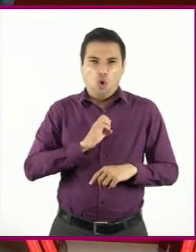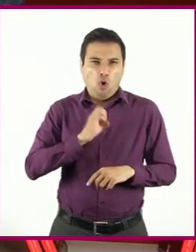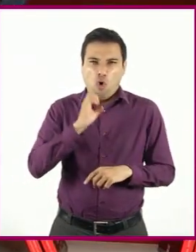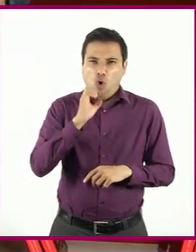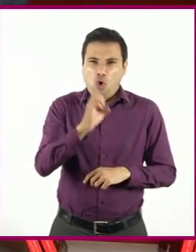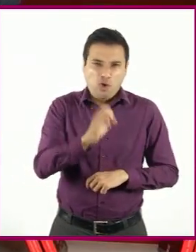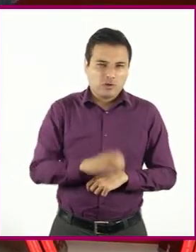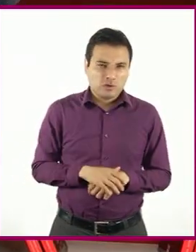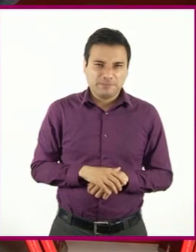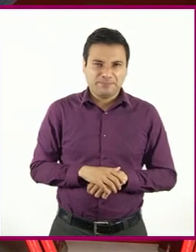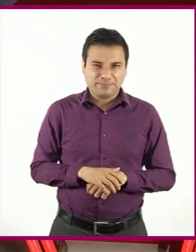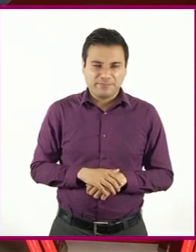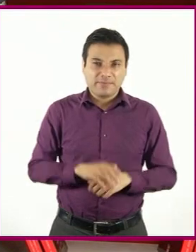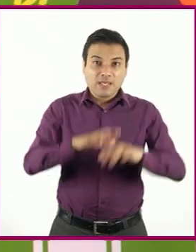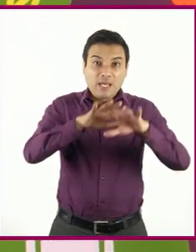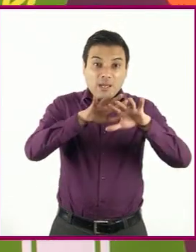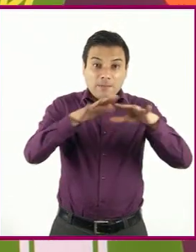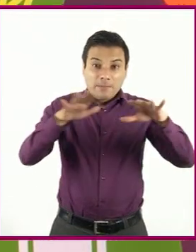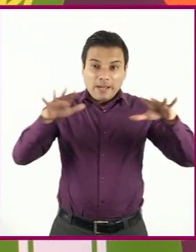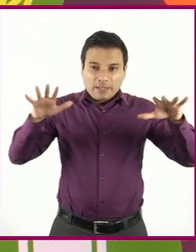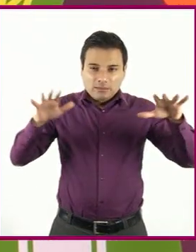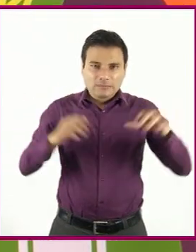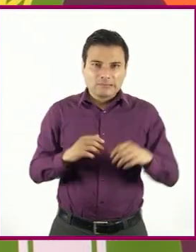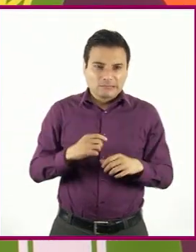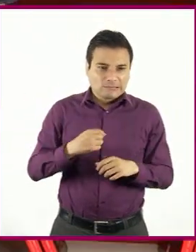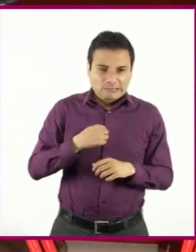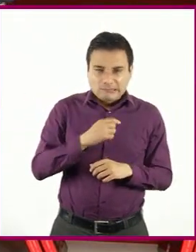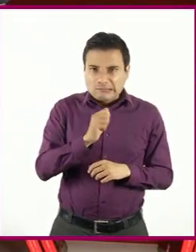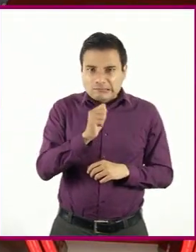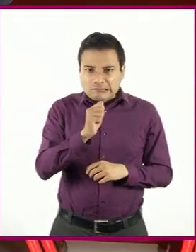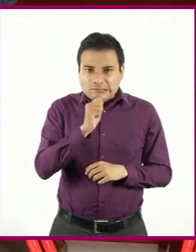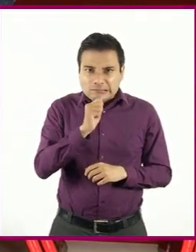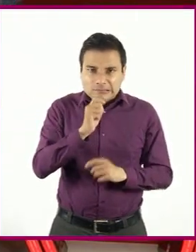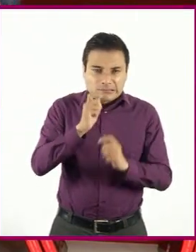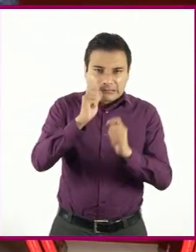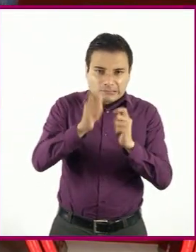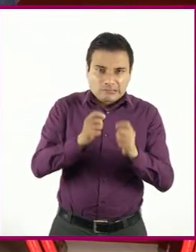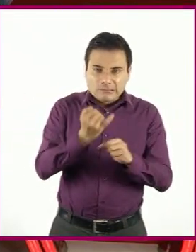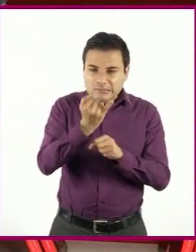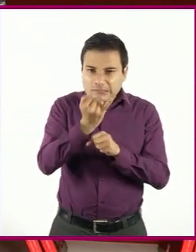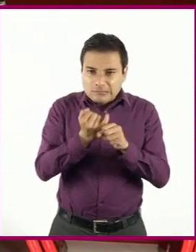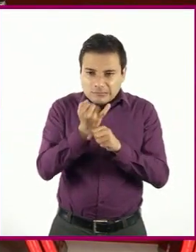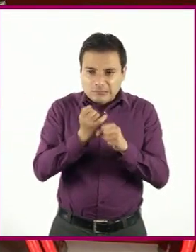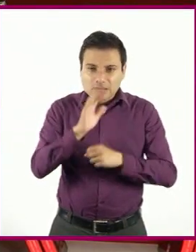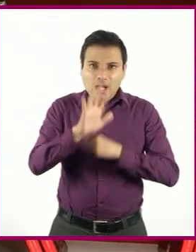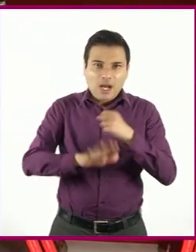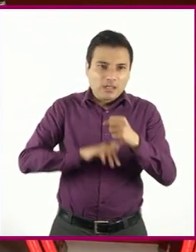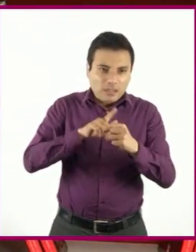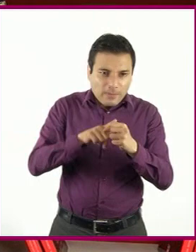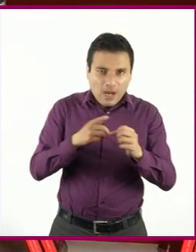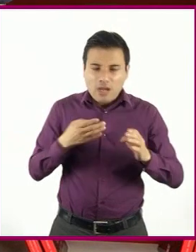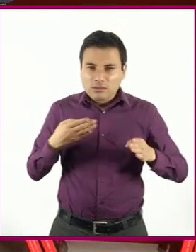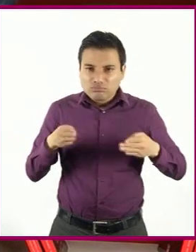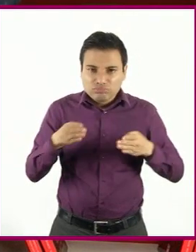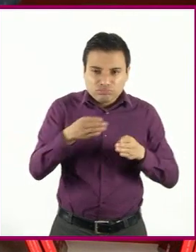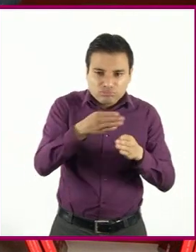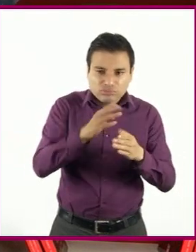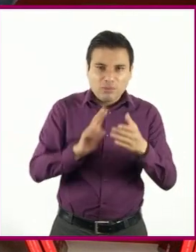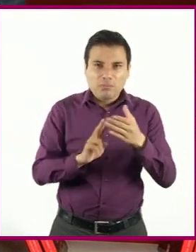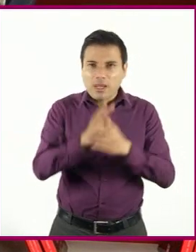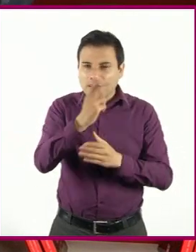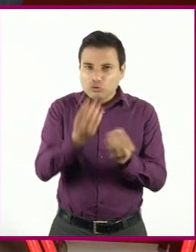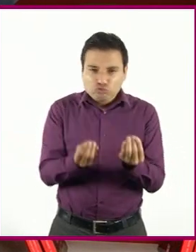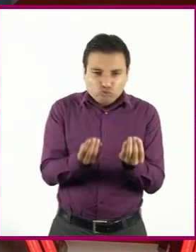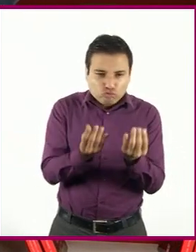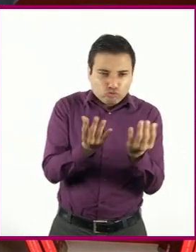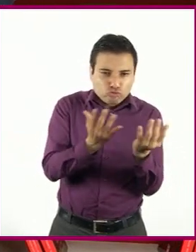sin conocer el mar, aprendió de forma autodidacta los secretos del mismo, sobre los animales marinos que habitan ahí y sobre su vegetación. De